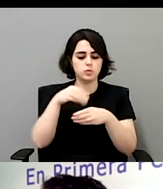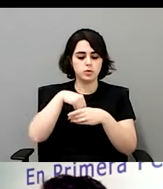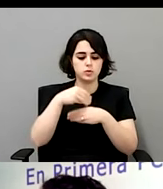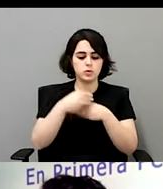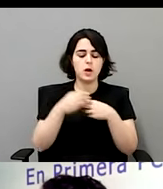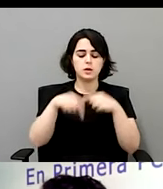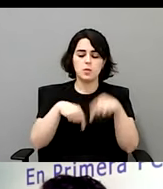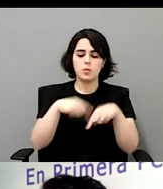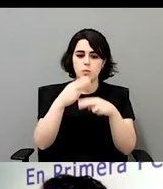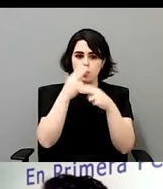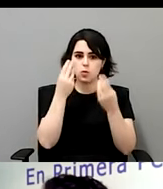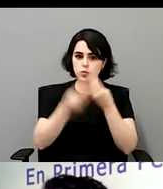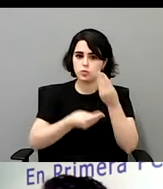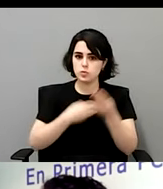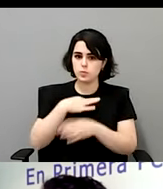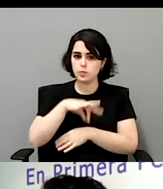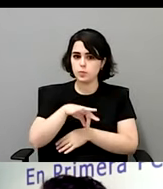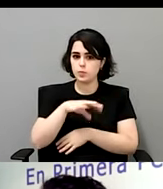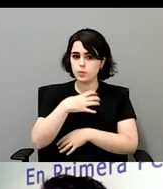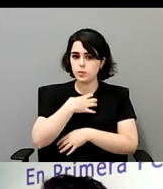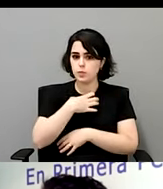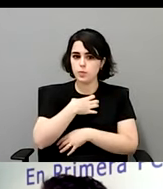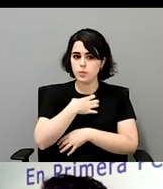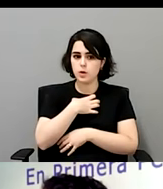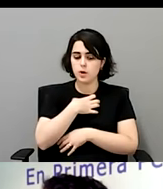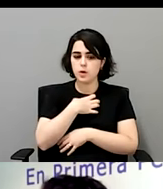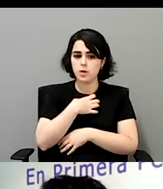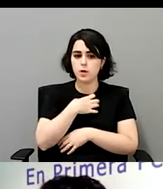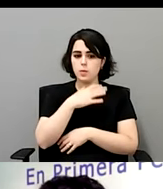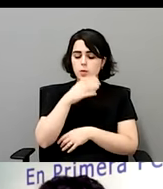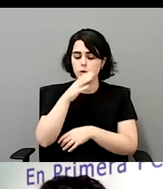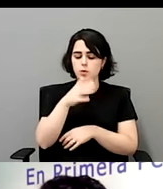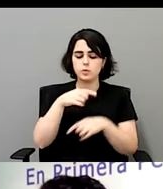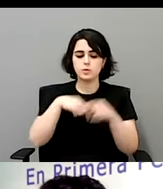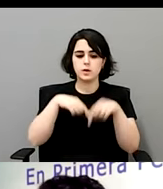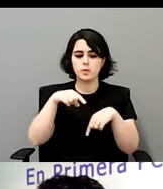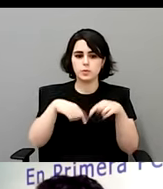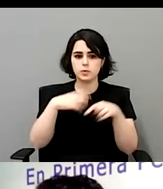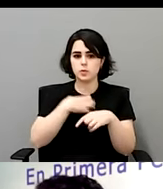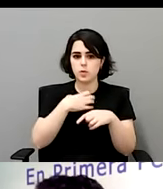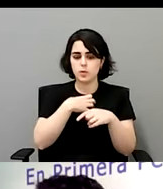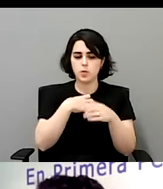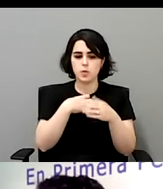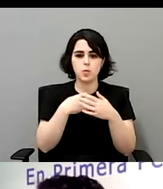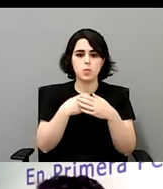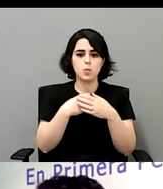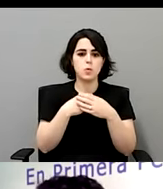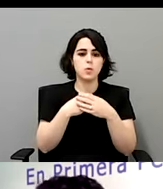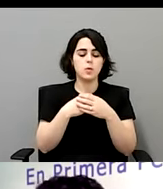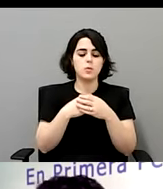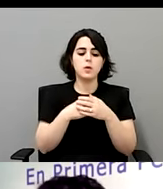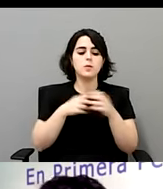público porque no puedo manejar ni siquiera una silla eléctrica